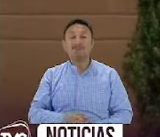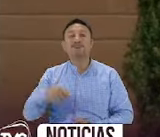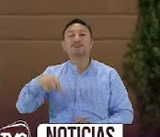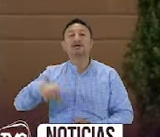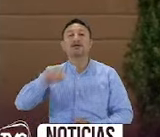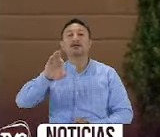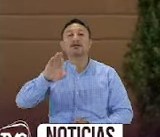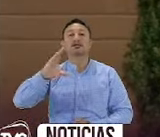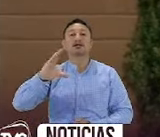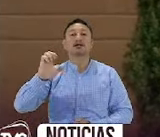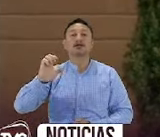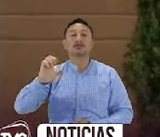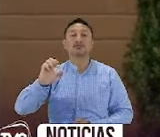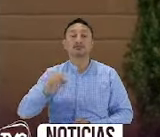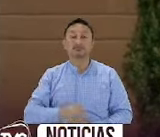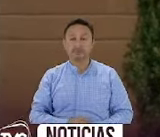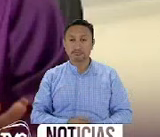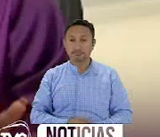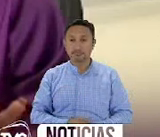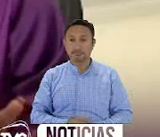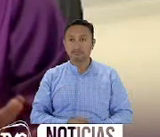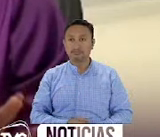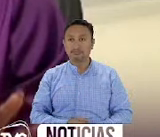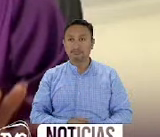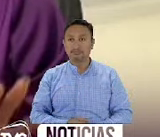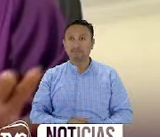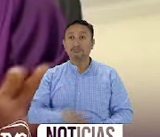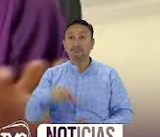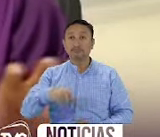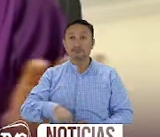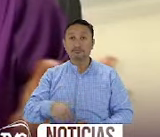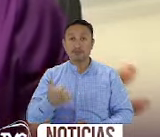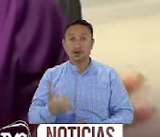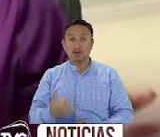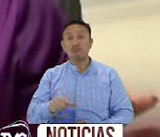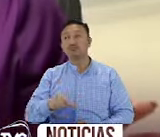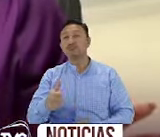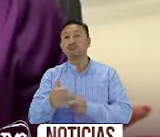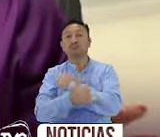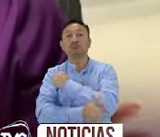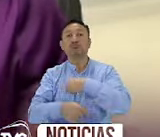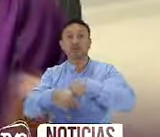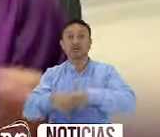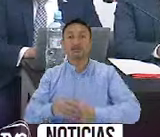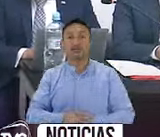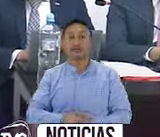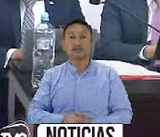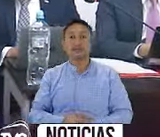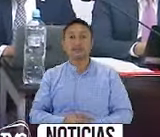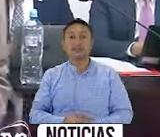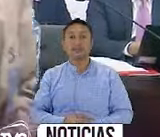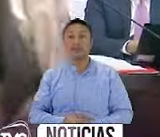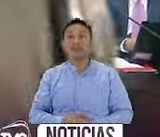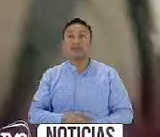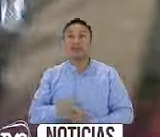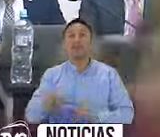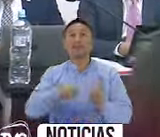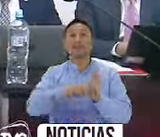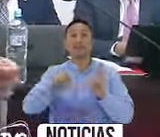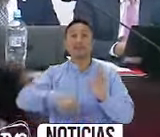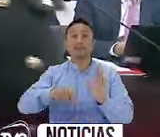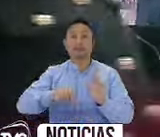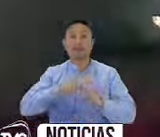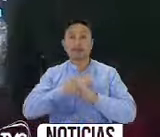Contencioso Electoral TCE. Una vez que se encuentra fuera del país delegada en funciones, fue su defensa quien sostuvo una supuesta